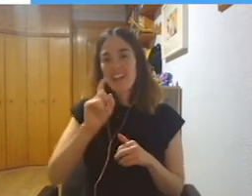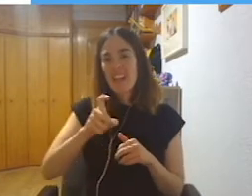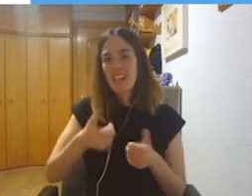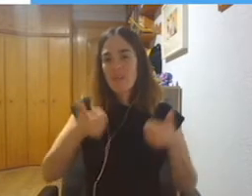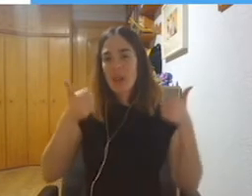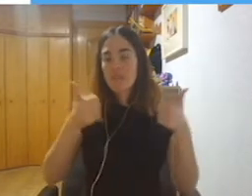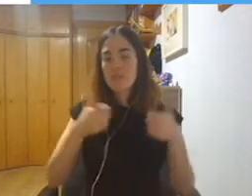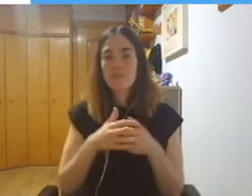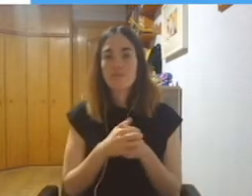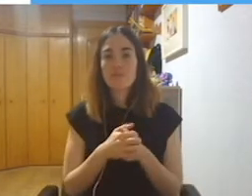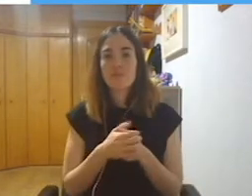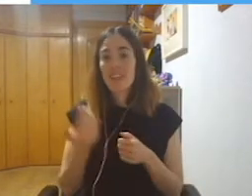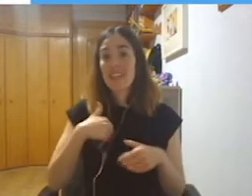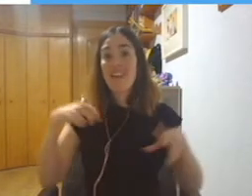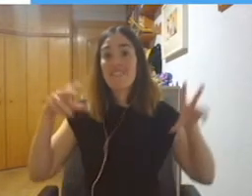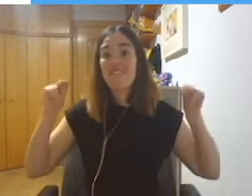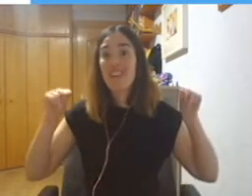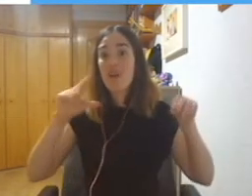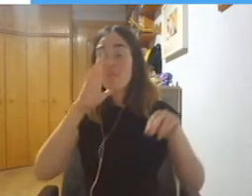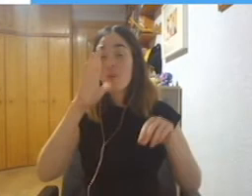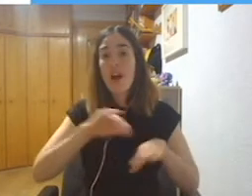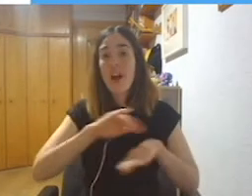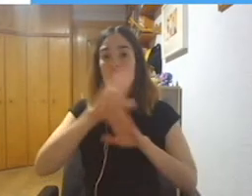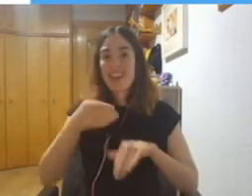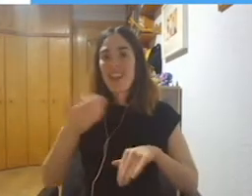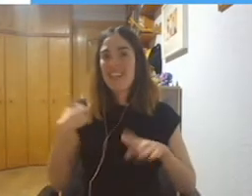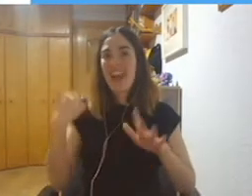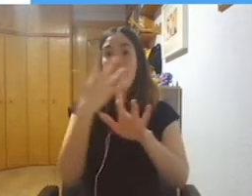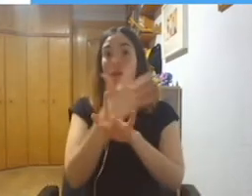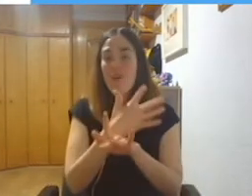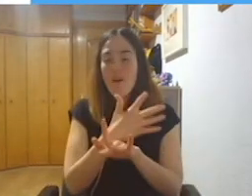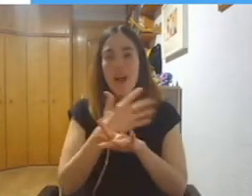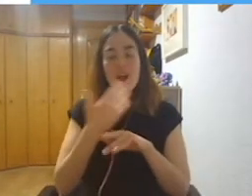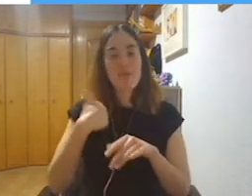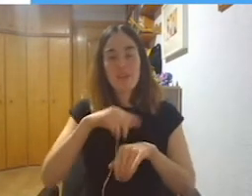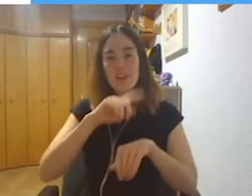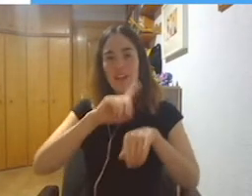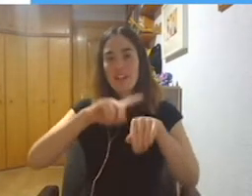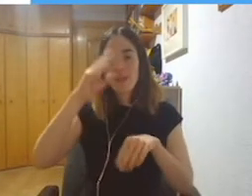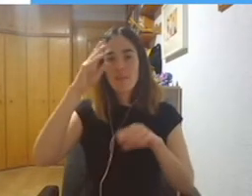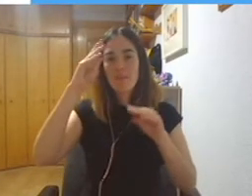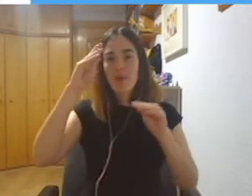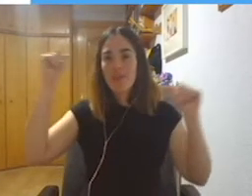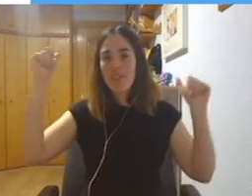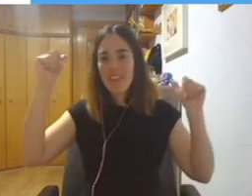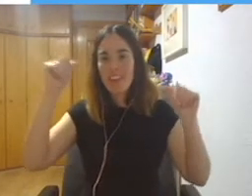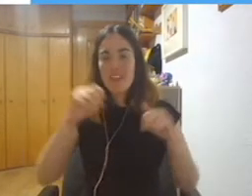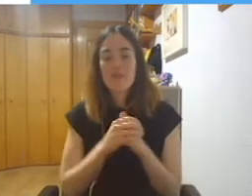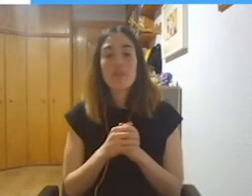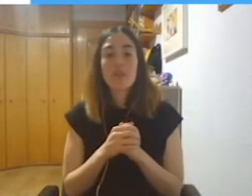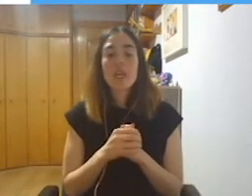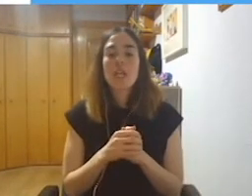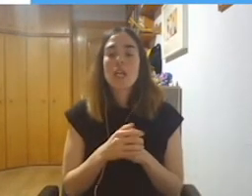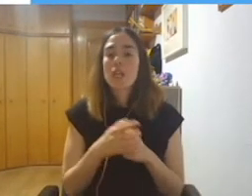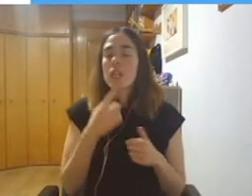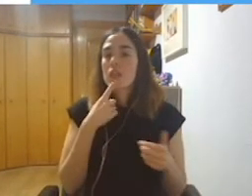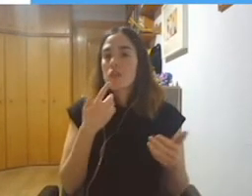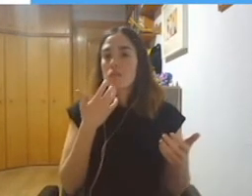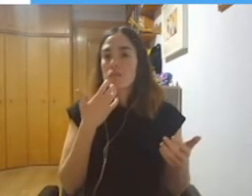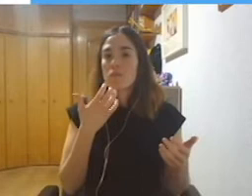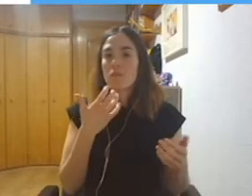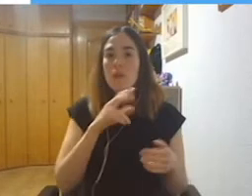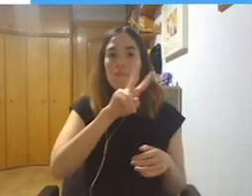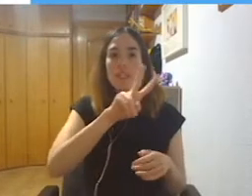más y ya paro porque si no empezamos a jugar y se nos va el tiempo volando. Si